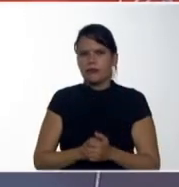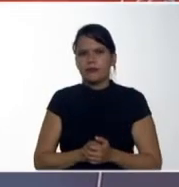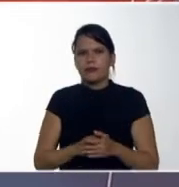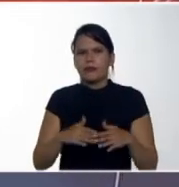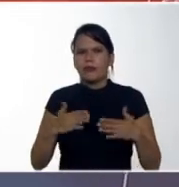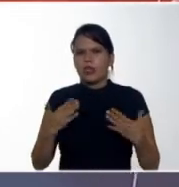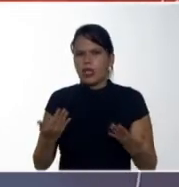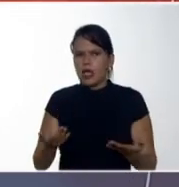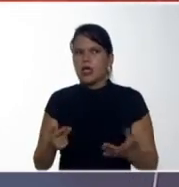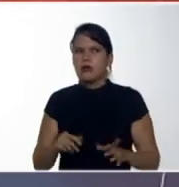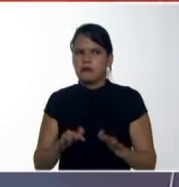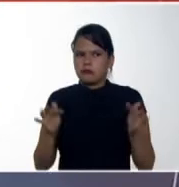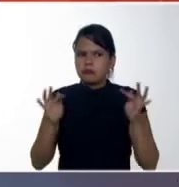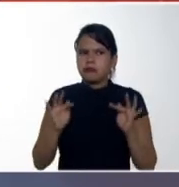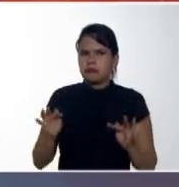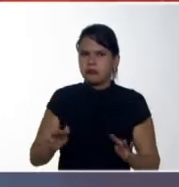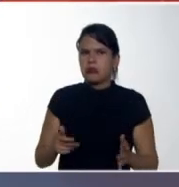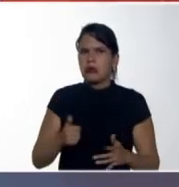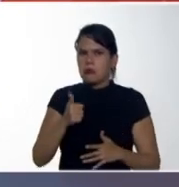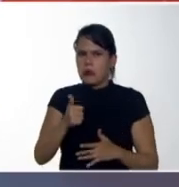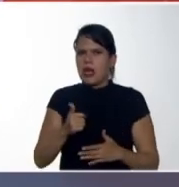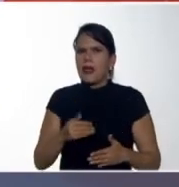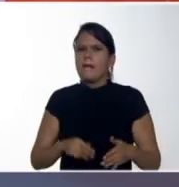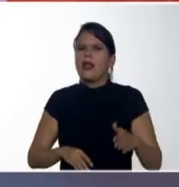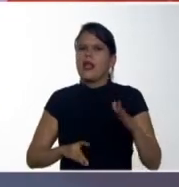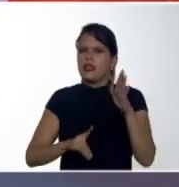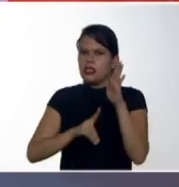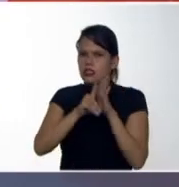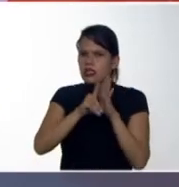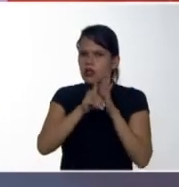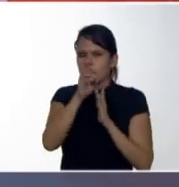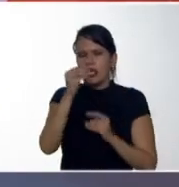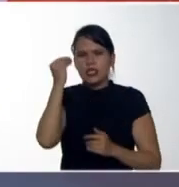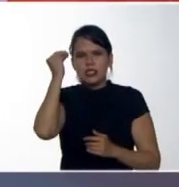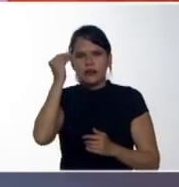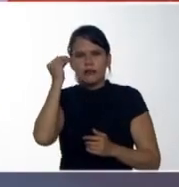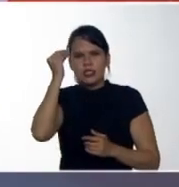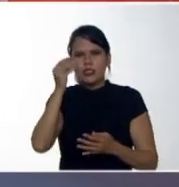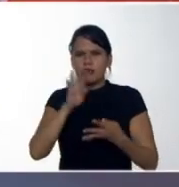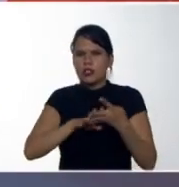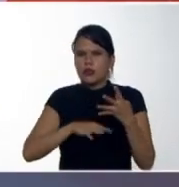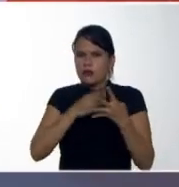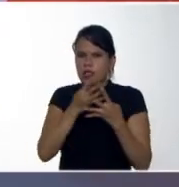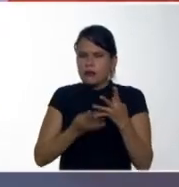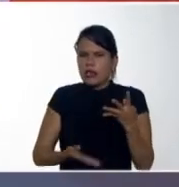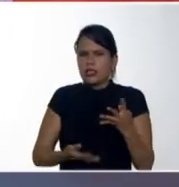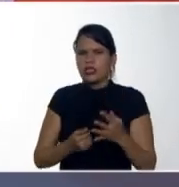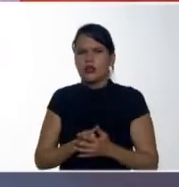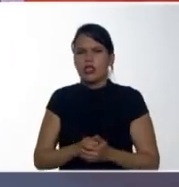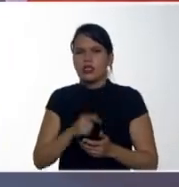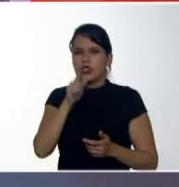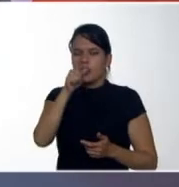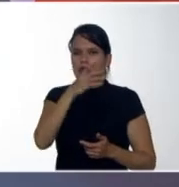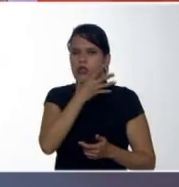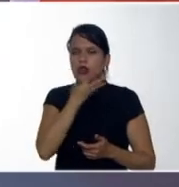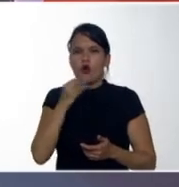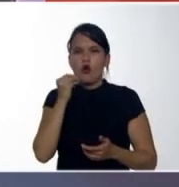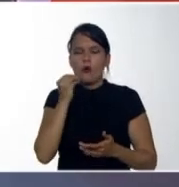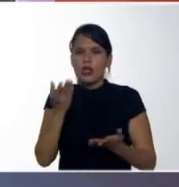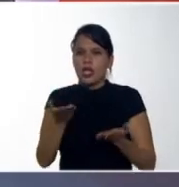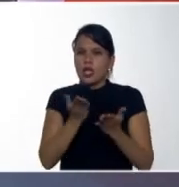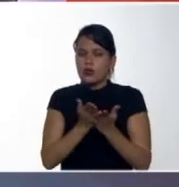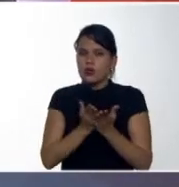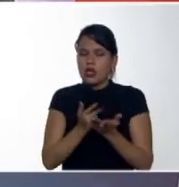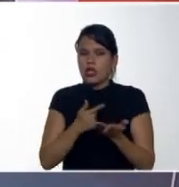una alternativa para desarrollar ese pensamiento lógico matemático y así ustedes jóvenes estudiantes